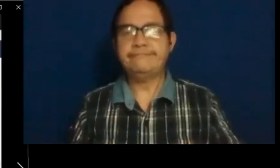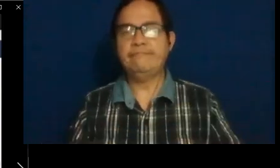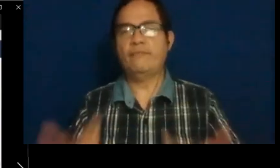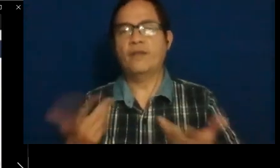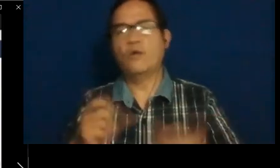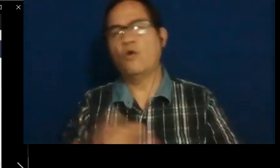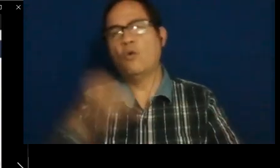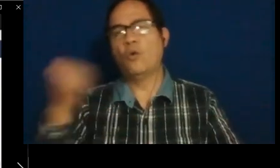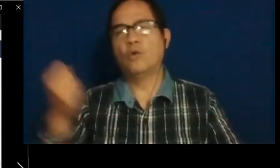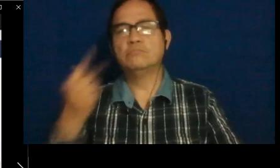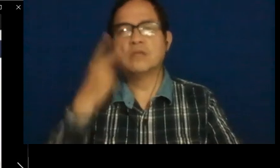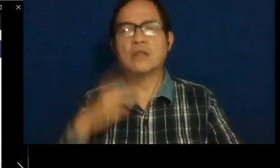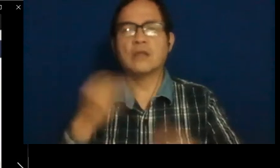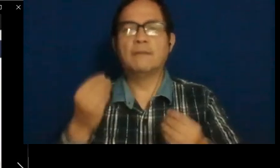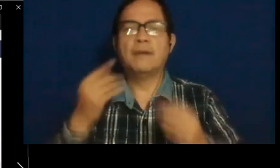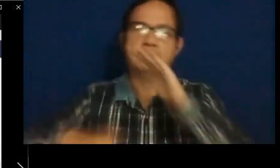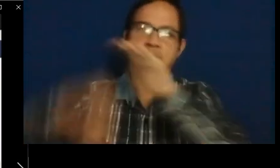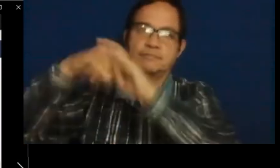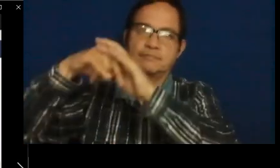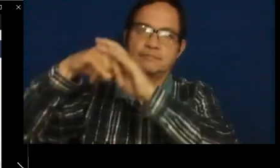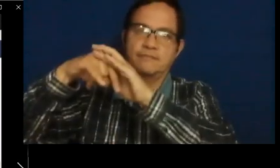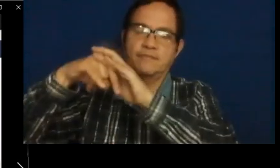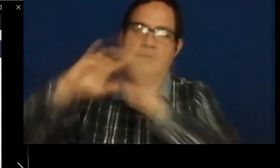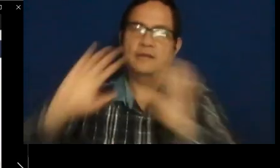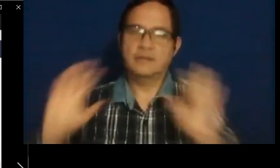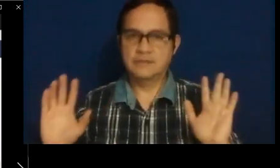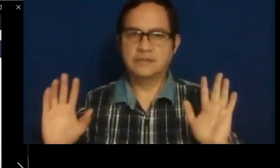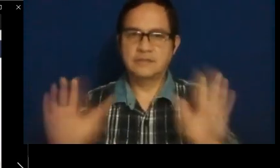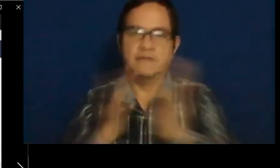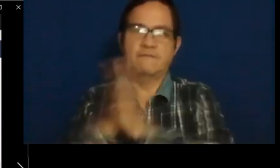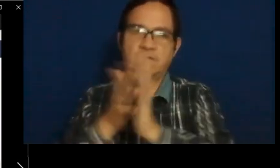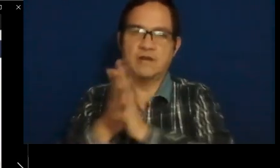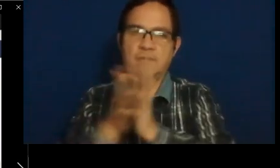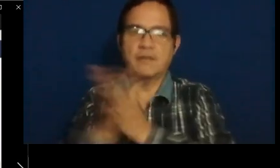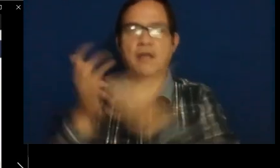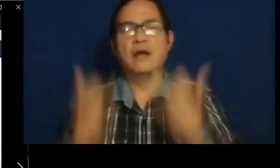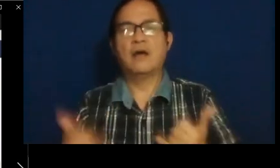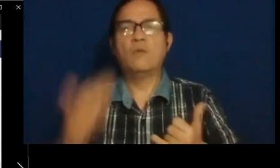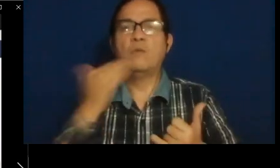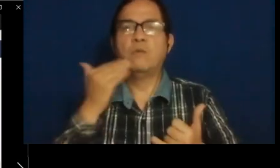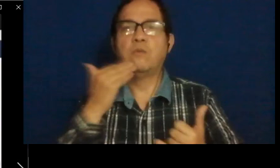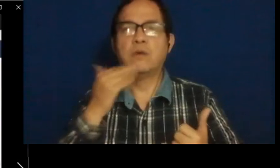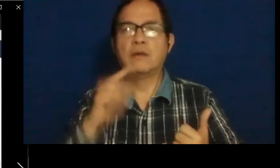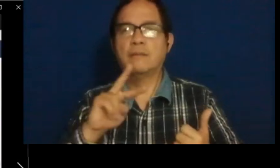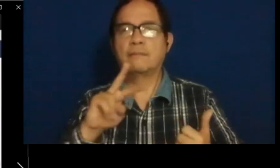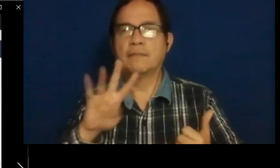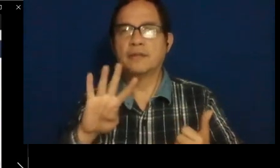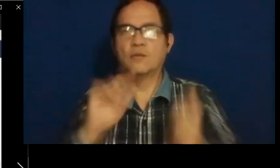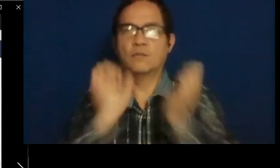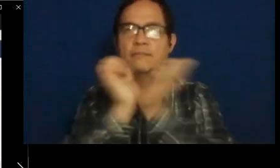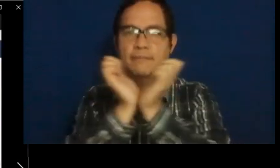definir un par de días para la entrega de este informe. ¿Listo? Nosotros nos vamos a volver a ver el día 24 de